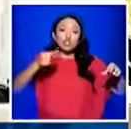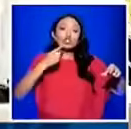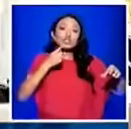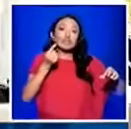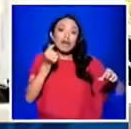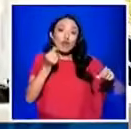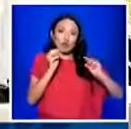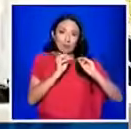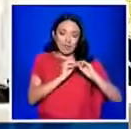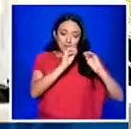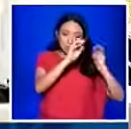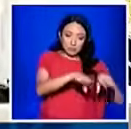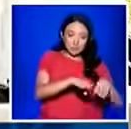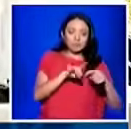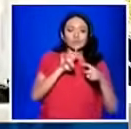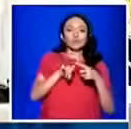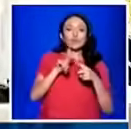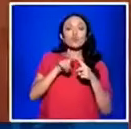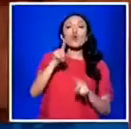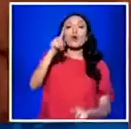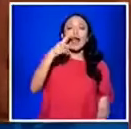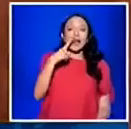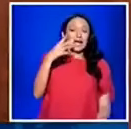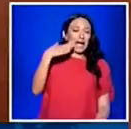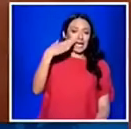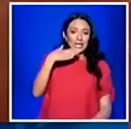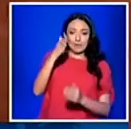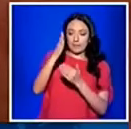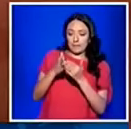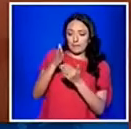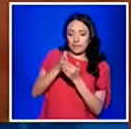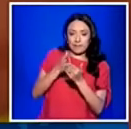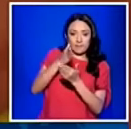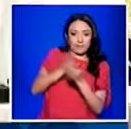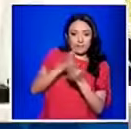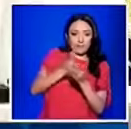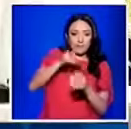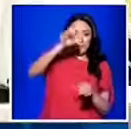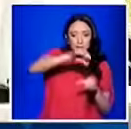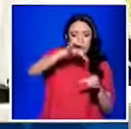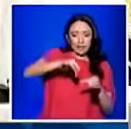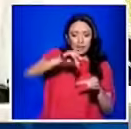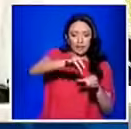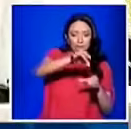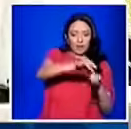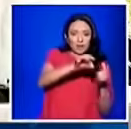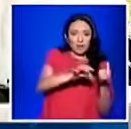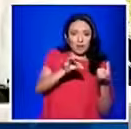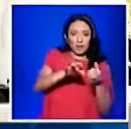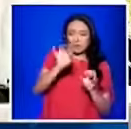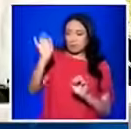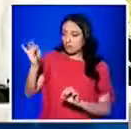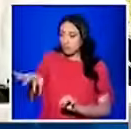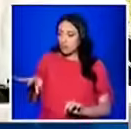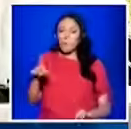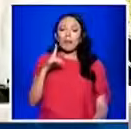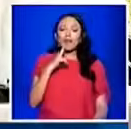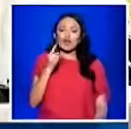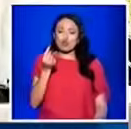¿no? Tenemos un ají que le vamos a picar. ¿Qué hace? ¿Qué efecto tiene solo picar así? Solo picar, ajá. Esto va a